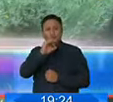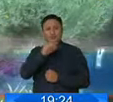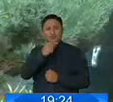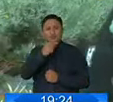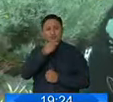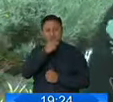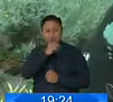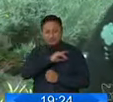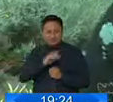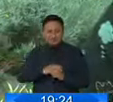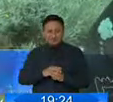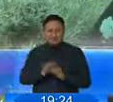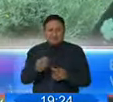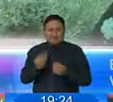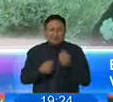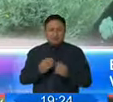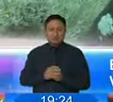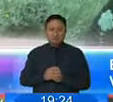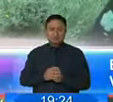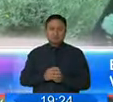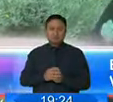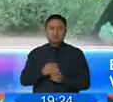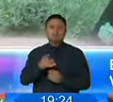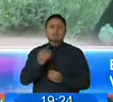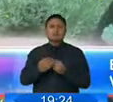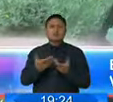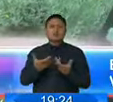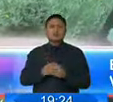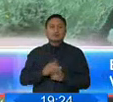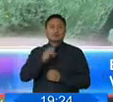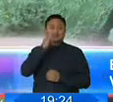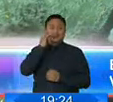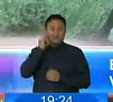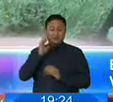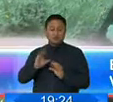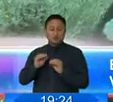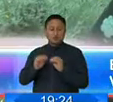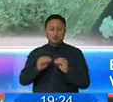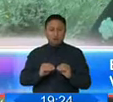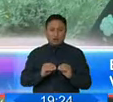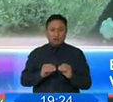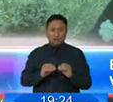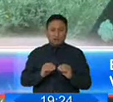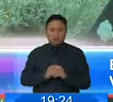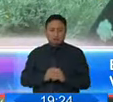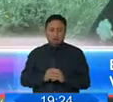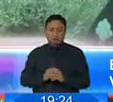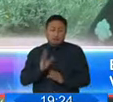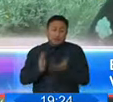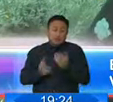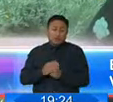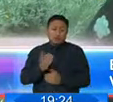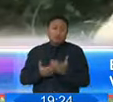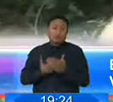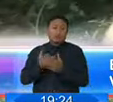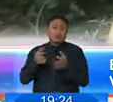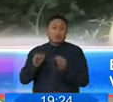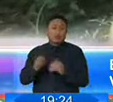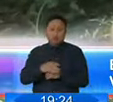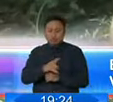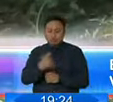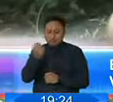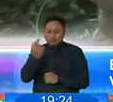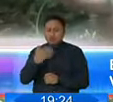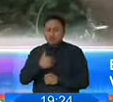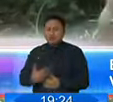a aplicar bien, lo que sería es tratar de educar a nuestros niños, niñas y adolescentes sobre nuevas formas de entender las realidades. Troya